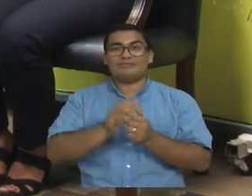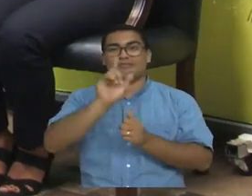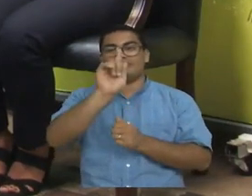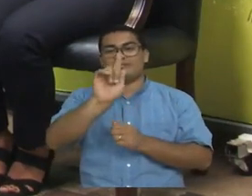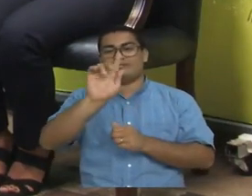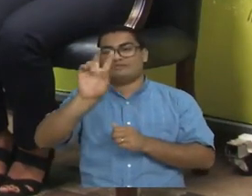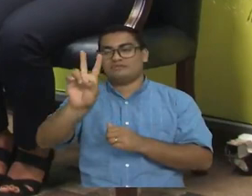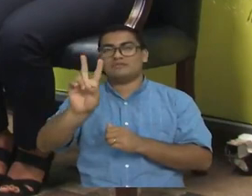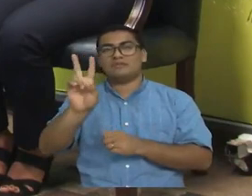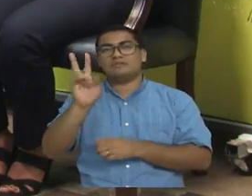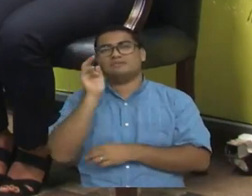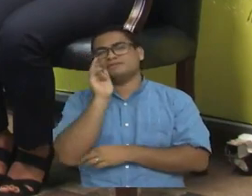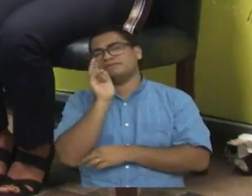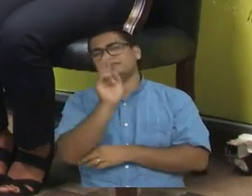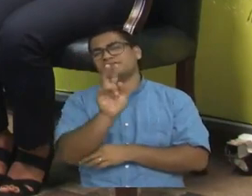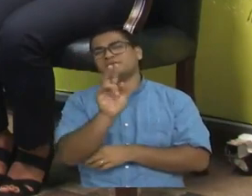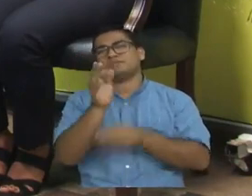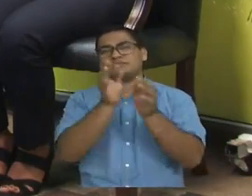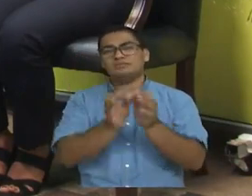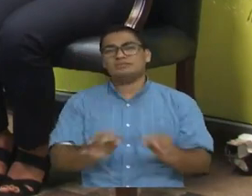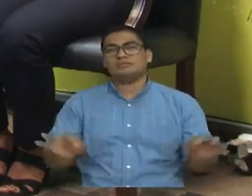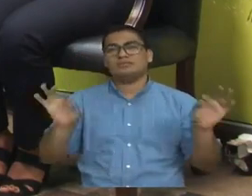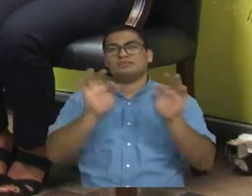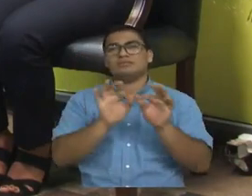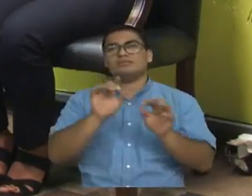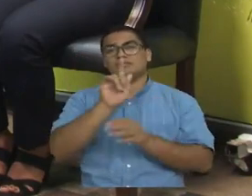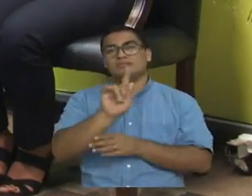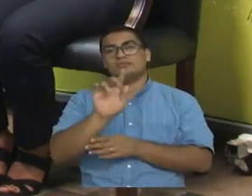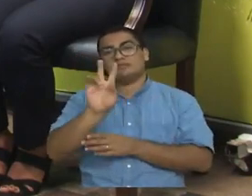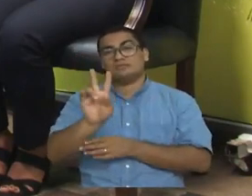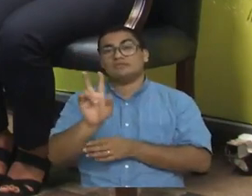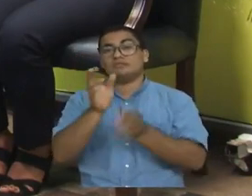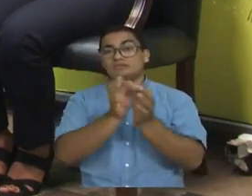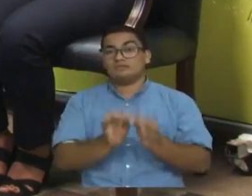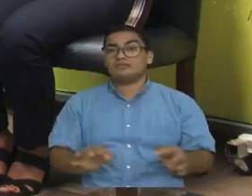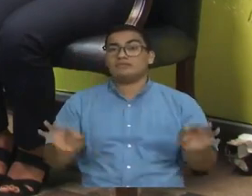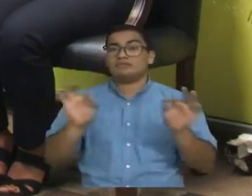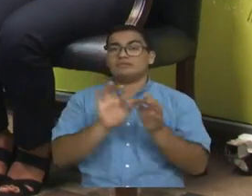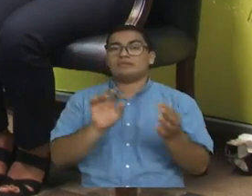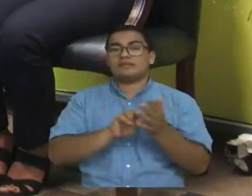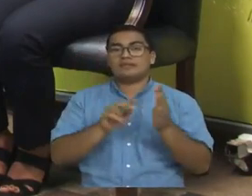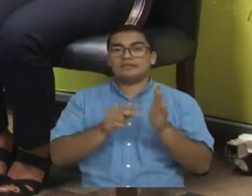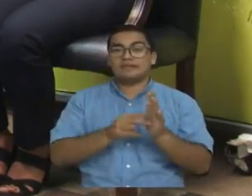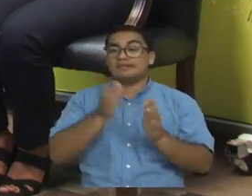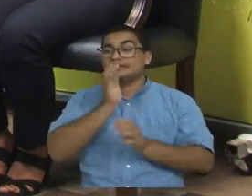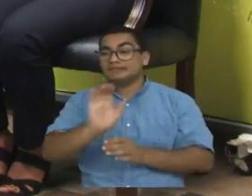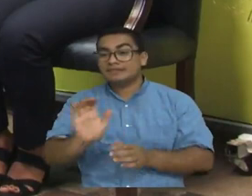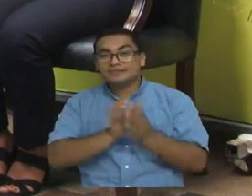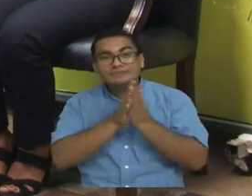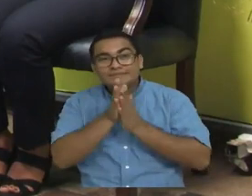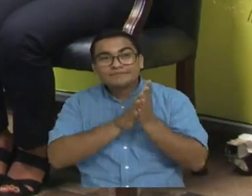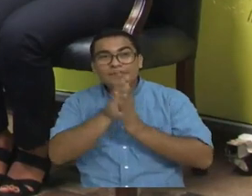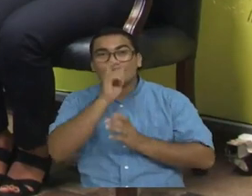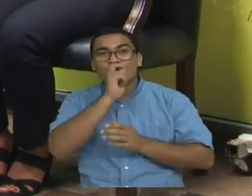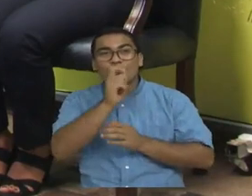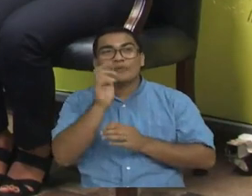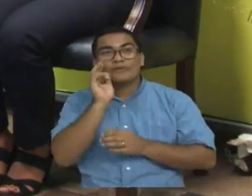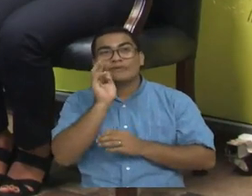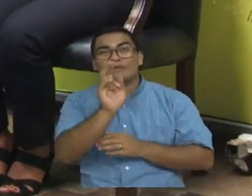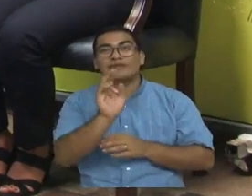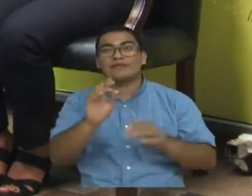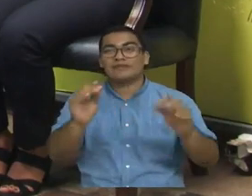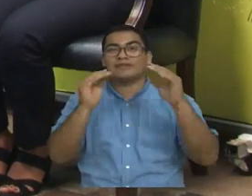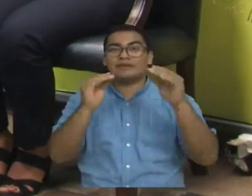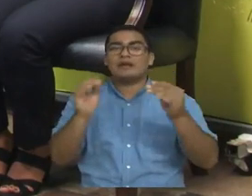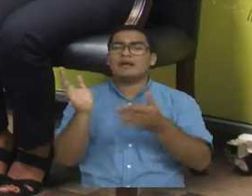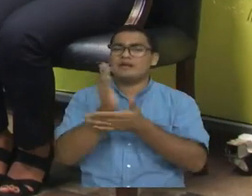Dios, y es muy importante también, la televisión ocupa un papel de entretenimiento y educación. Hay canales de